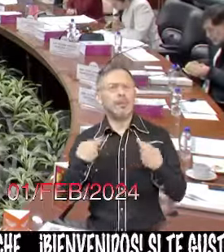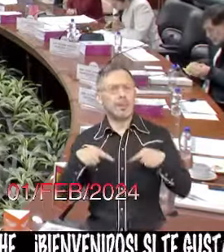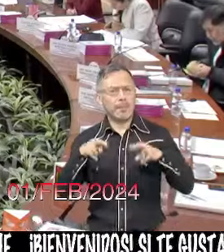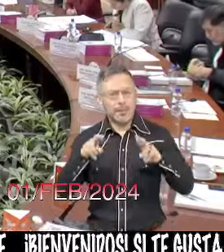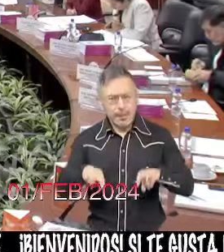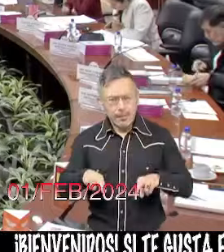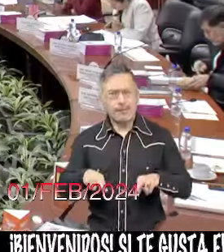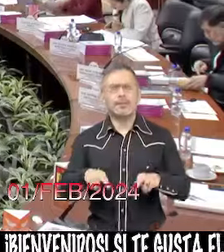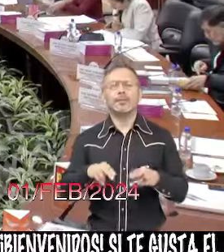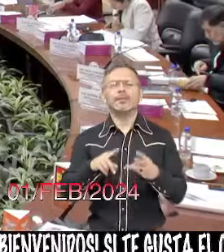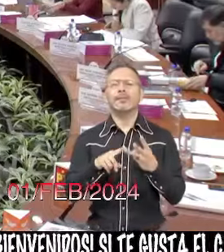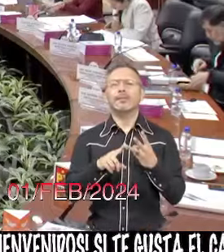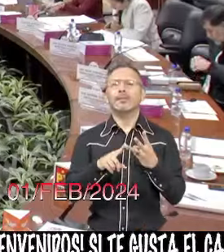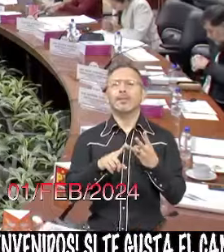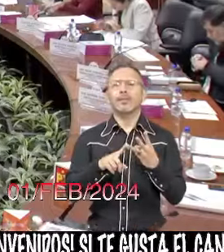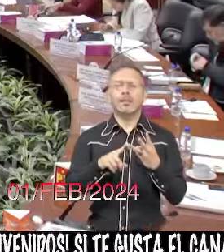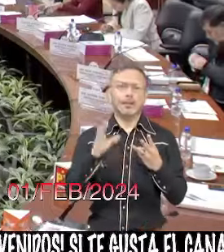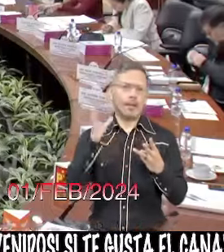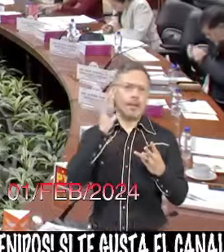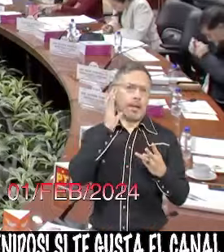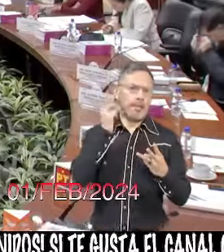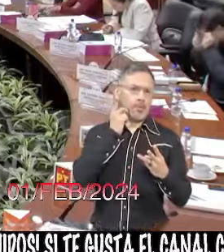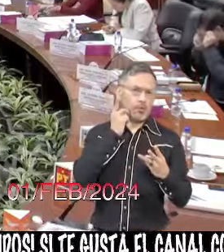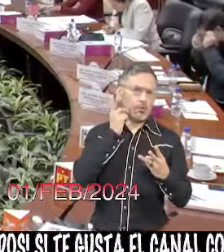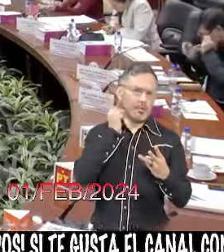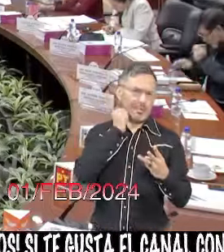y del poder legislativo.